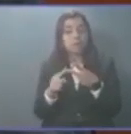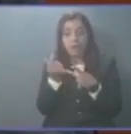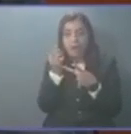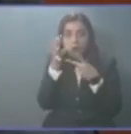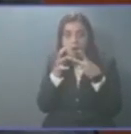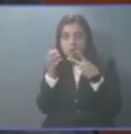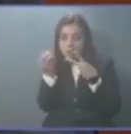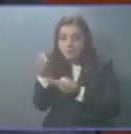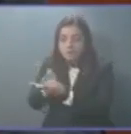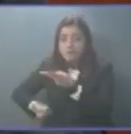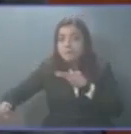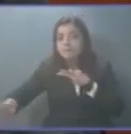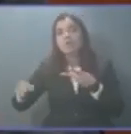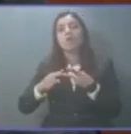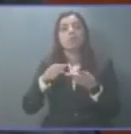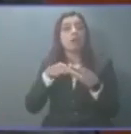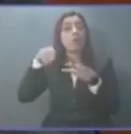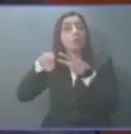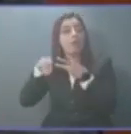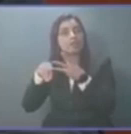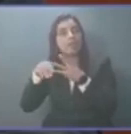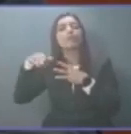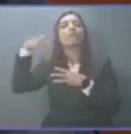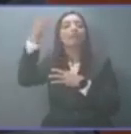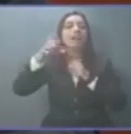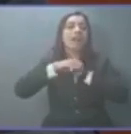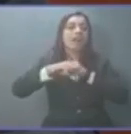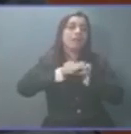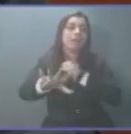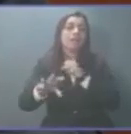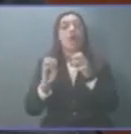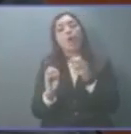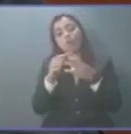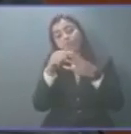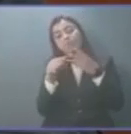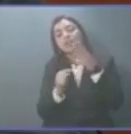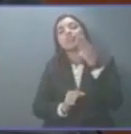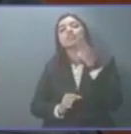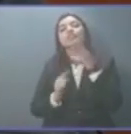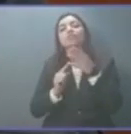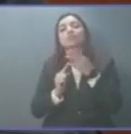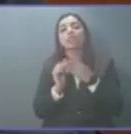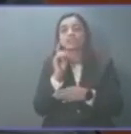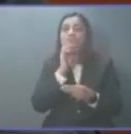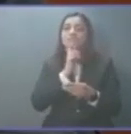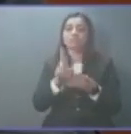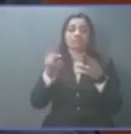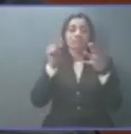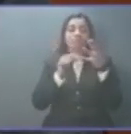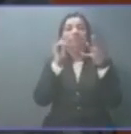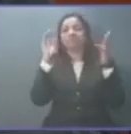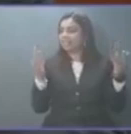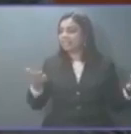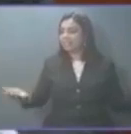malversaron? ¿Porque lo están guardando para la campaña o todas las anteriores? Les doy la respuesta, todas las anteriores.